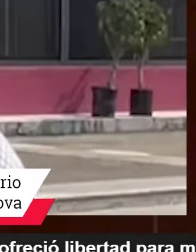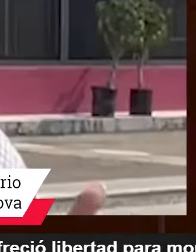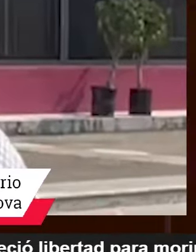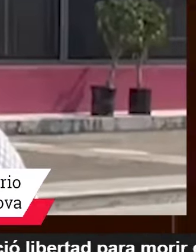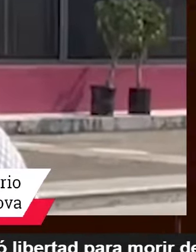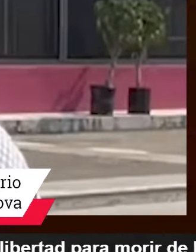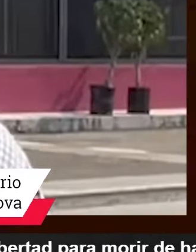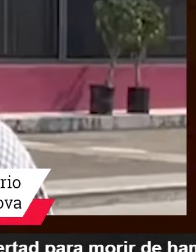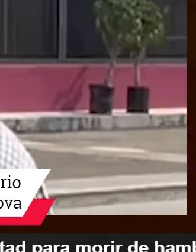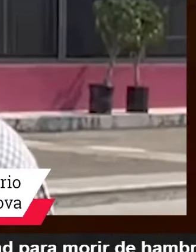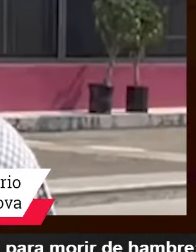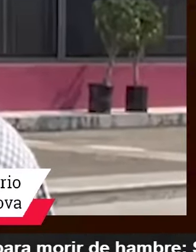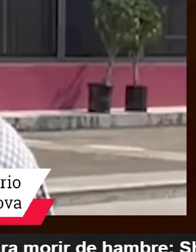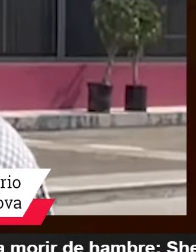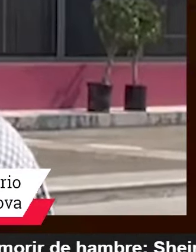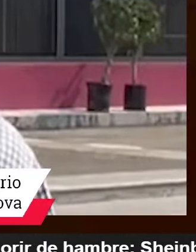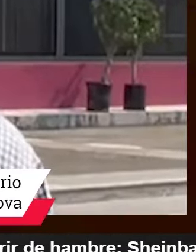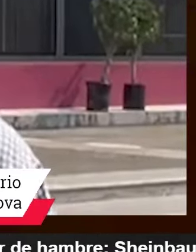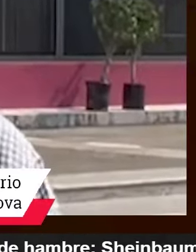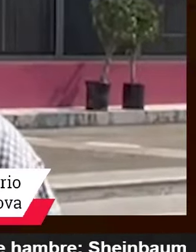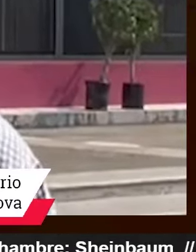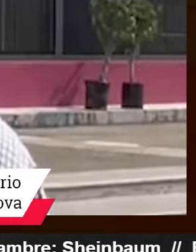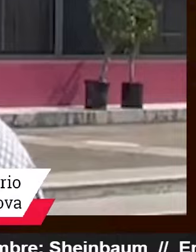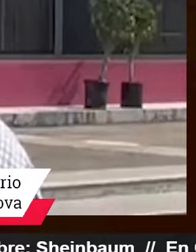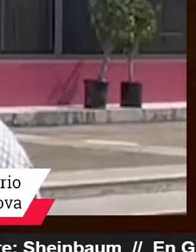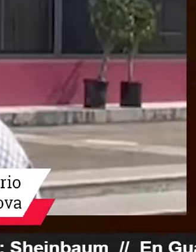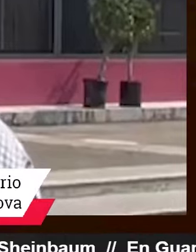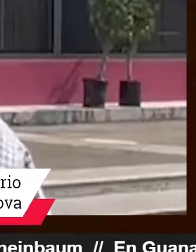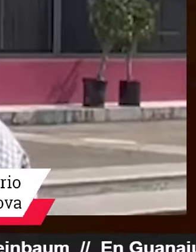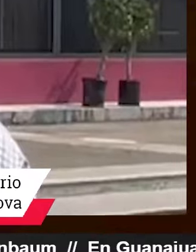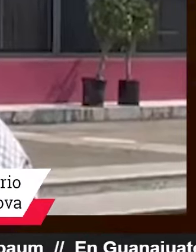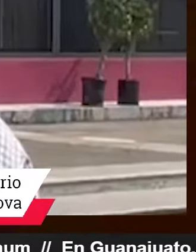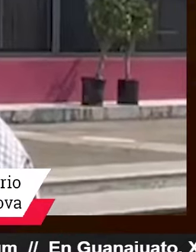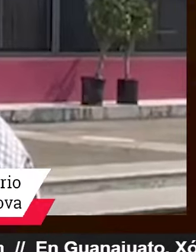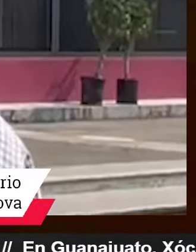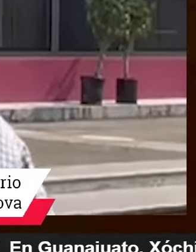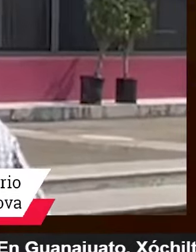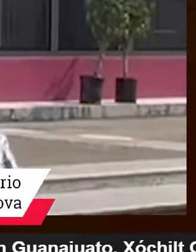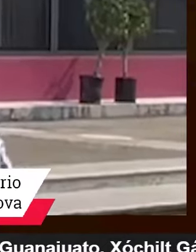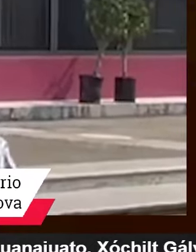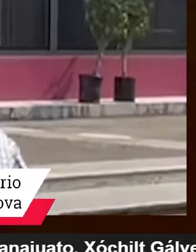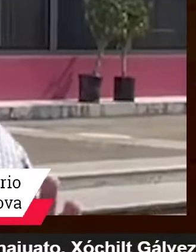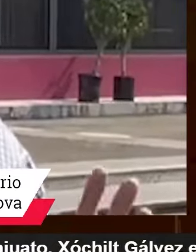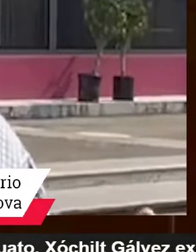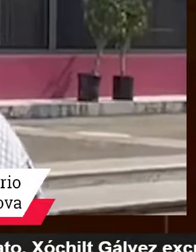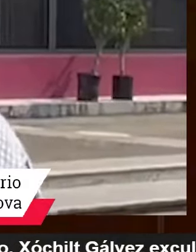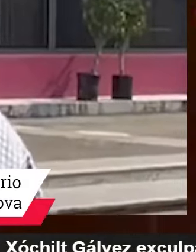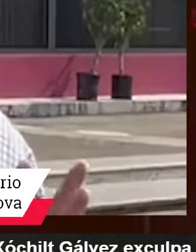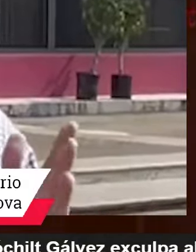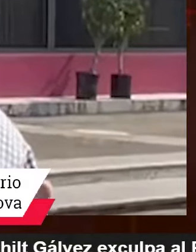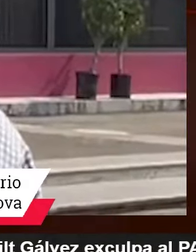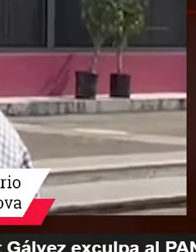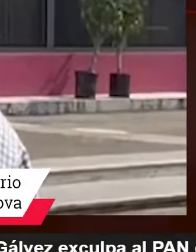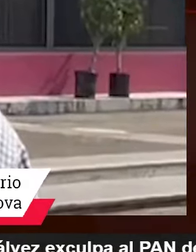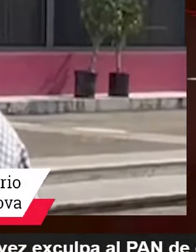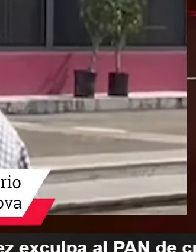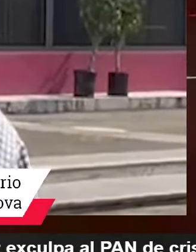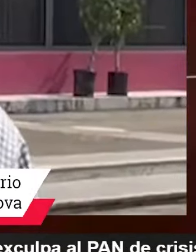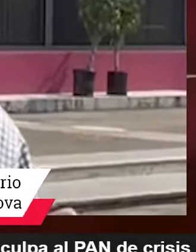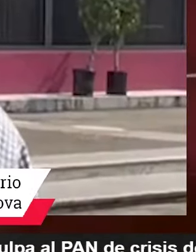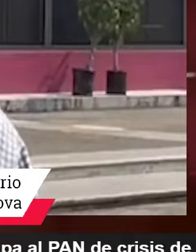podrán destinar incluso los 20,000 millones el tema es las responsabilidades que van a adquirir Por hacerlo